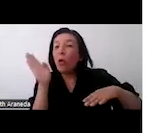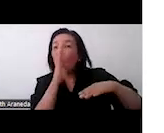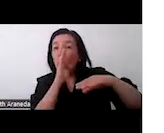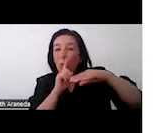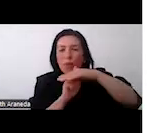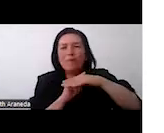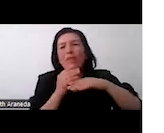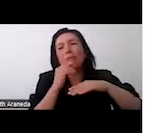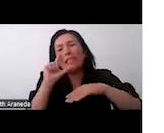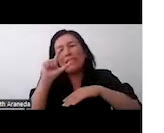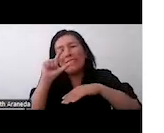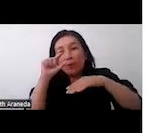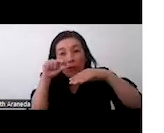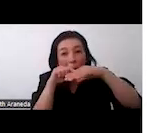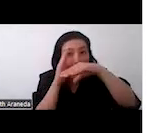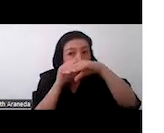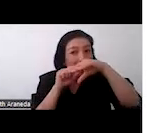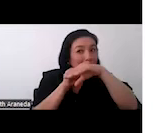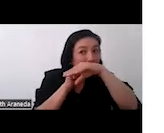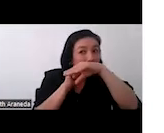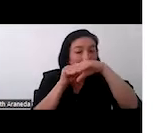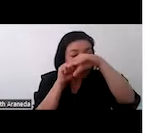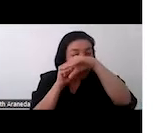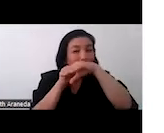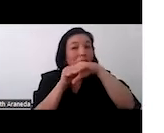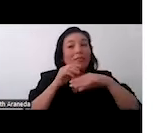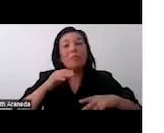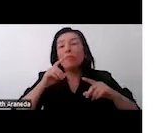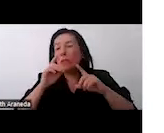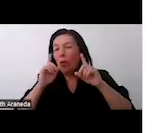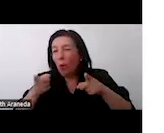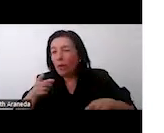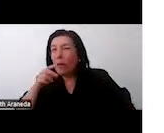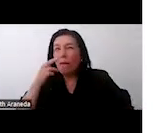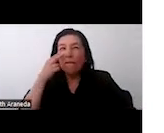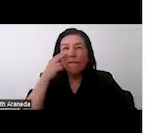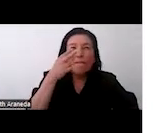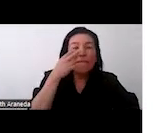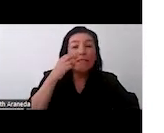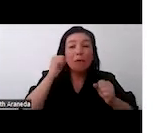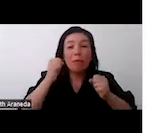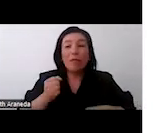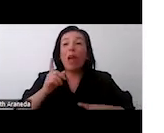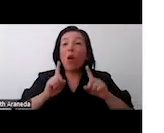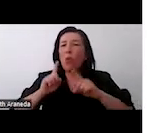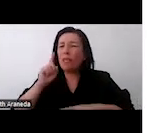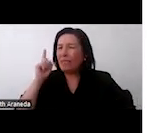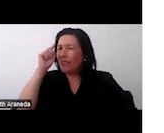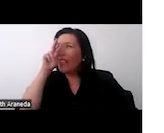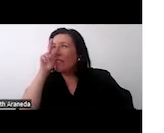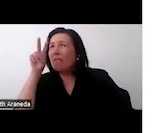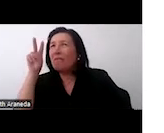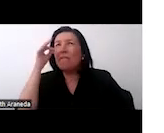chiquitito. Pero aún así se puede ver, y así con las otras aves, hay algunas que son difíciles de ver y otras no